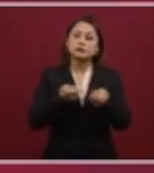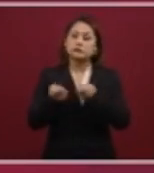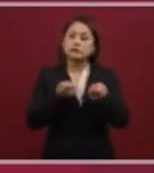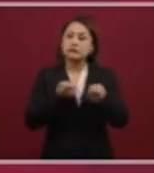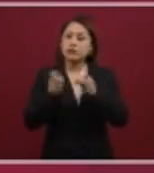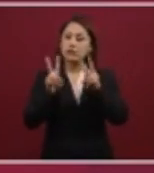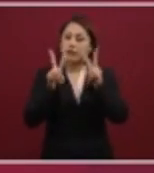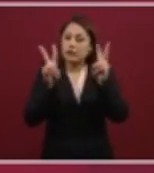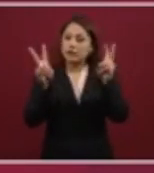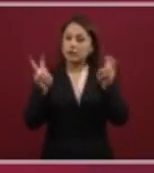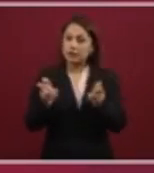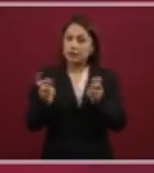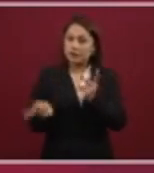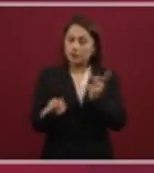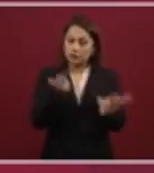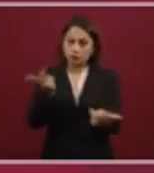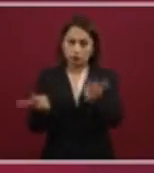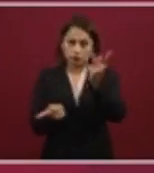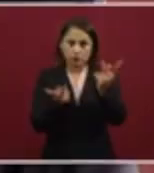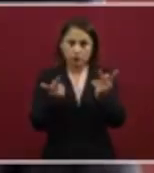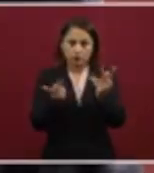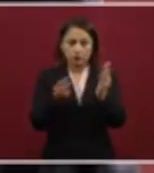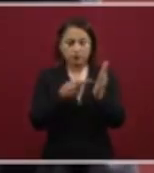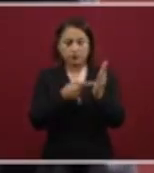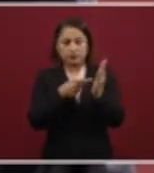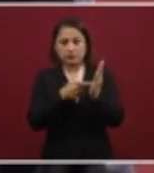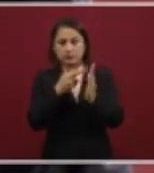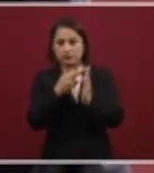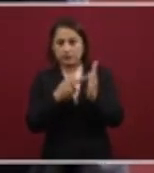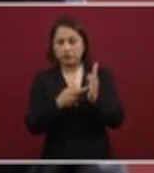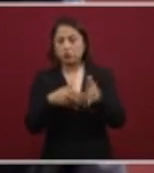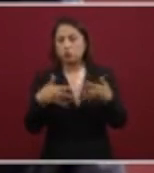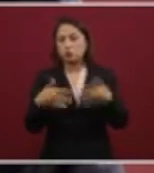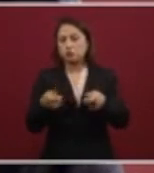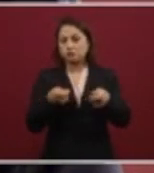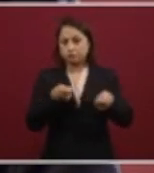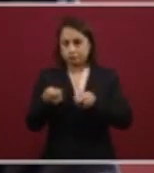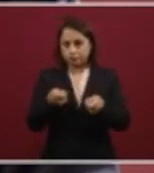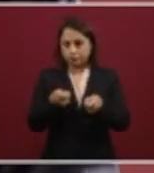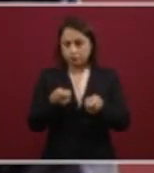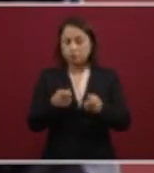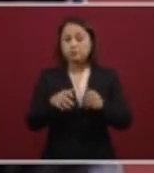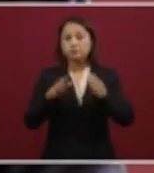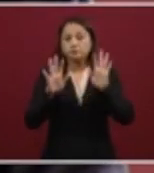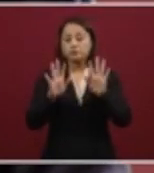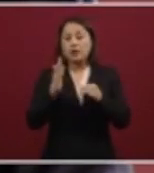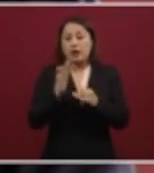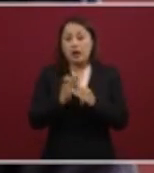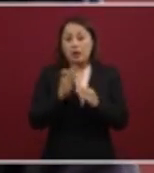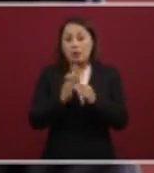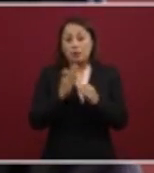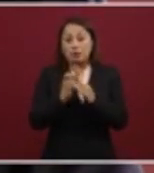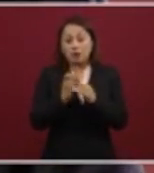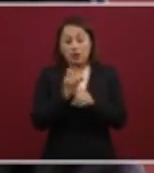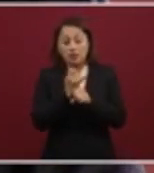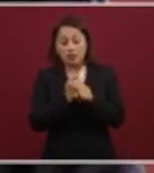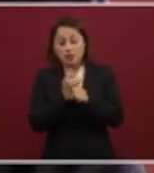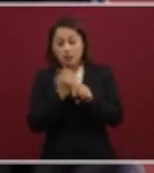aplicación de las consultas. Entonces, se está planteando de que no haya